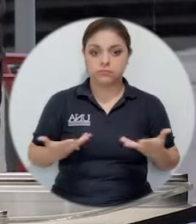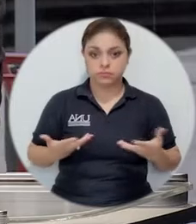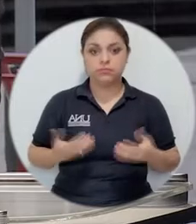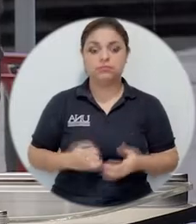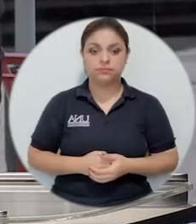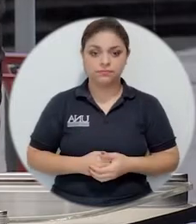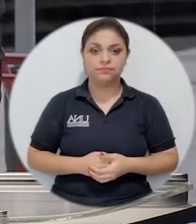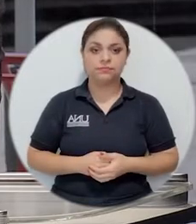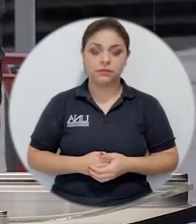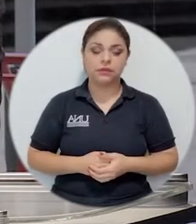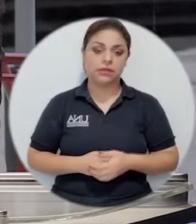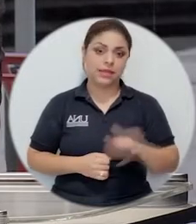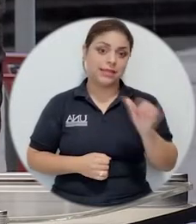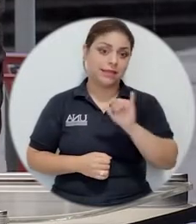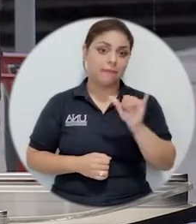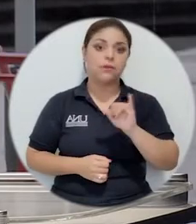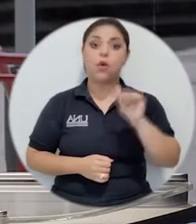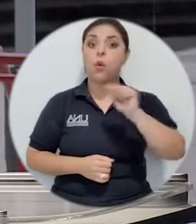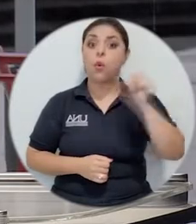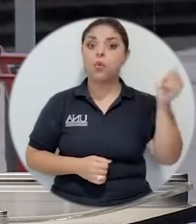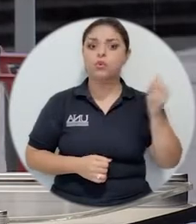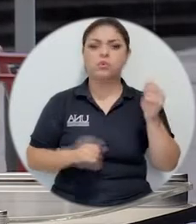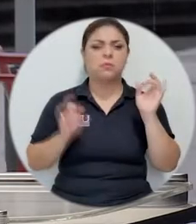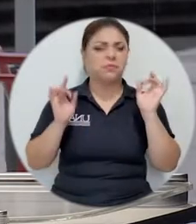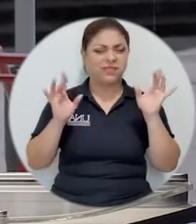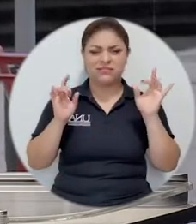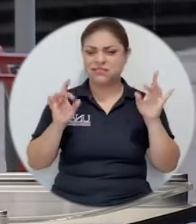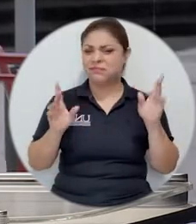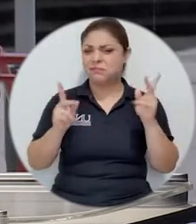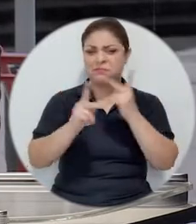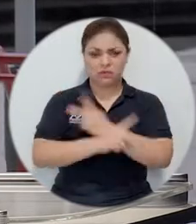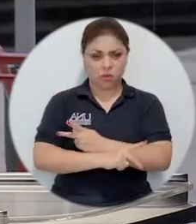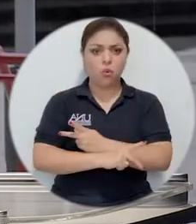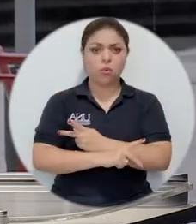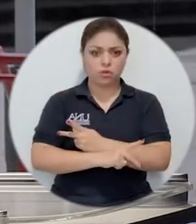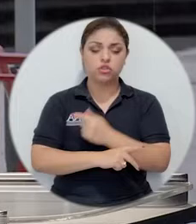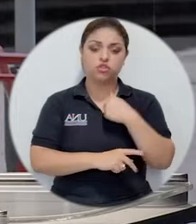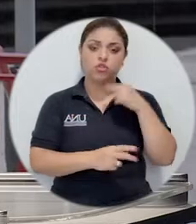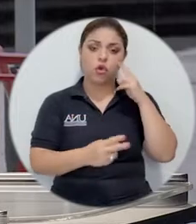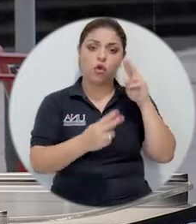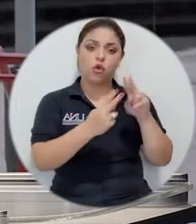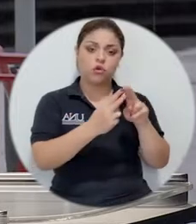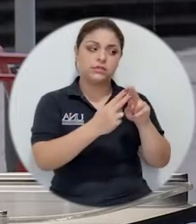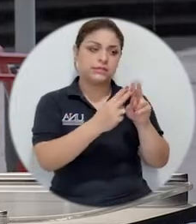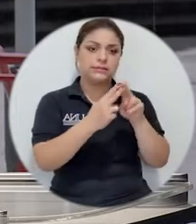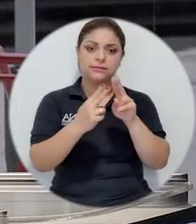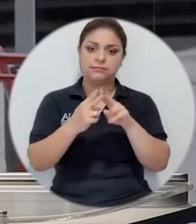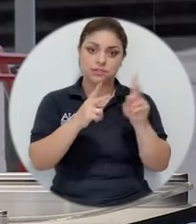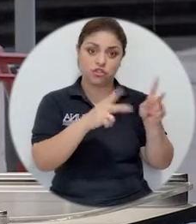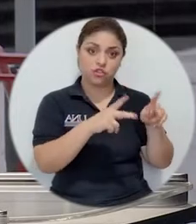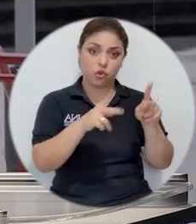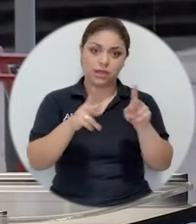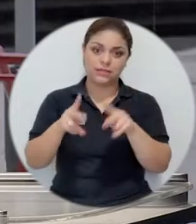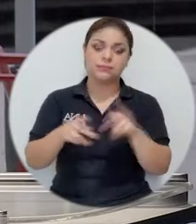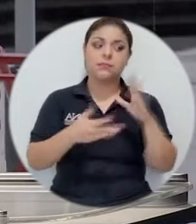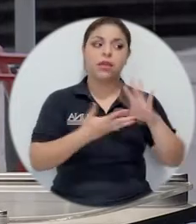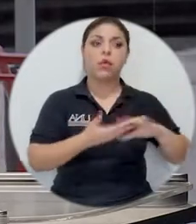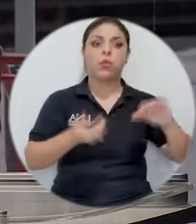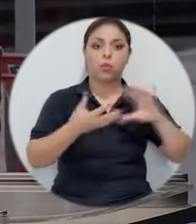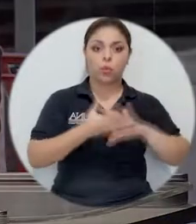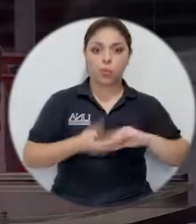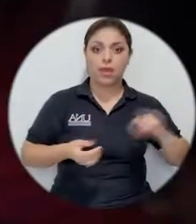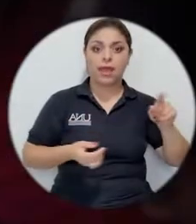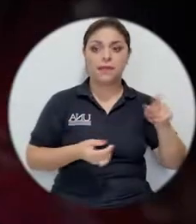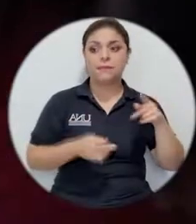Hasta llegar a elementos todavía más golpeantes en lo humano. Yo conocí casos de